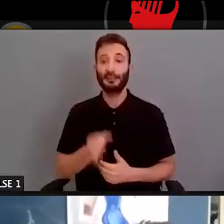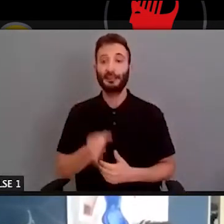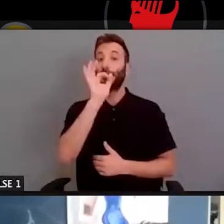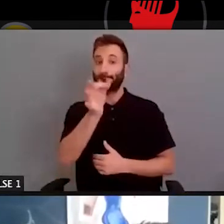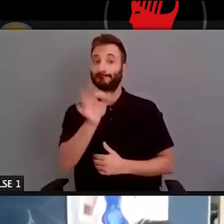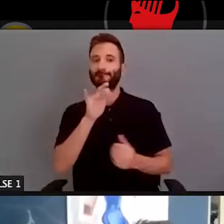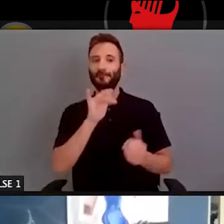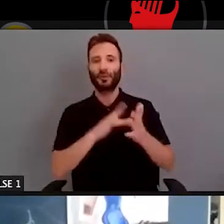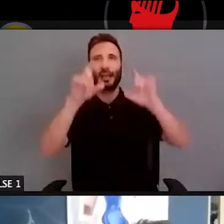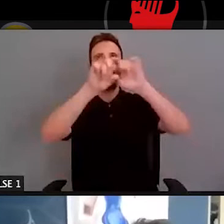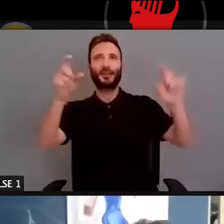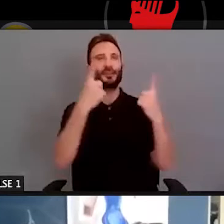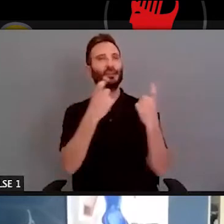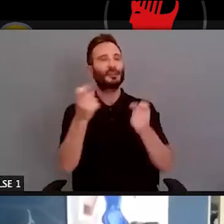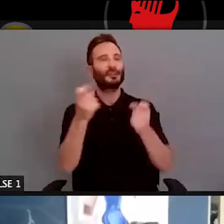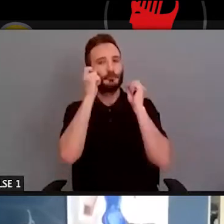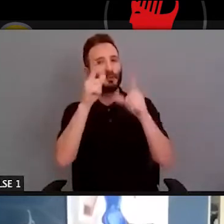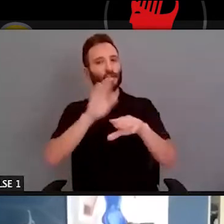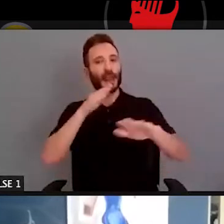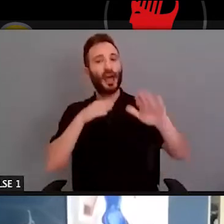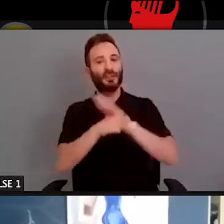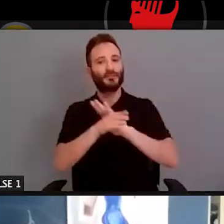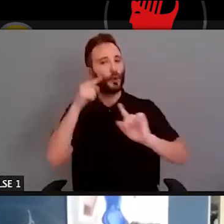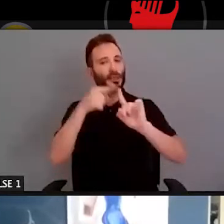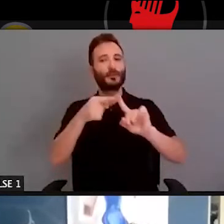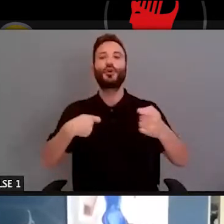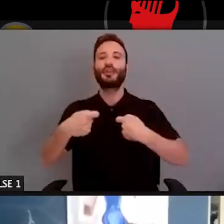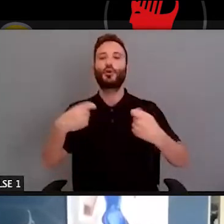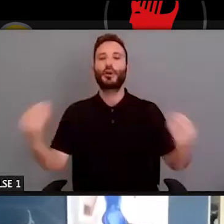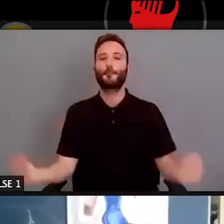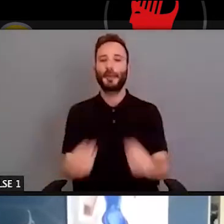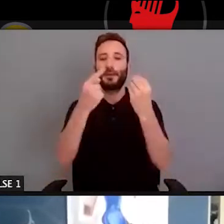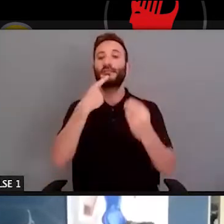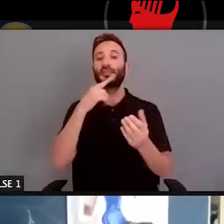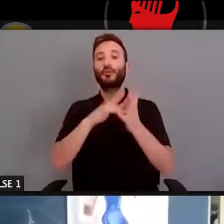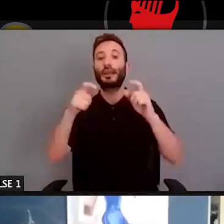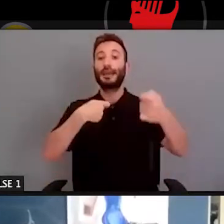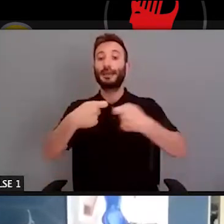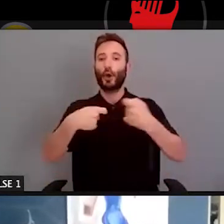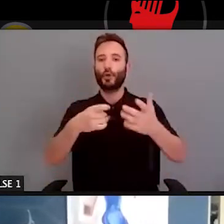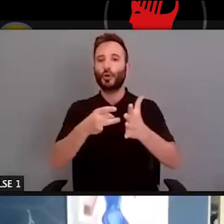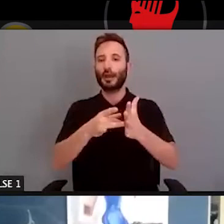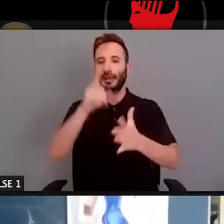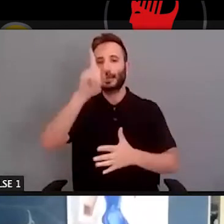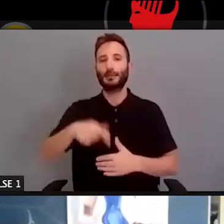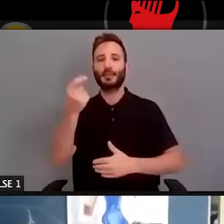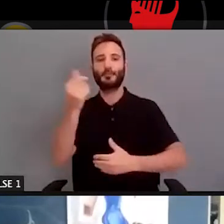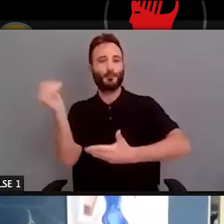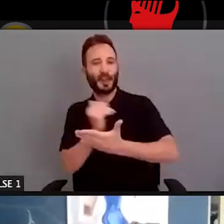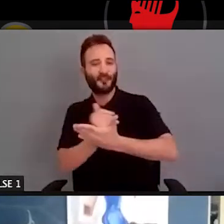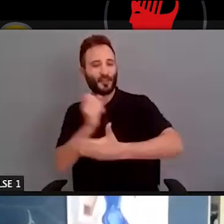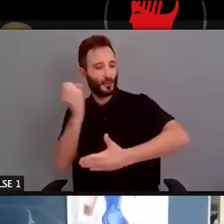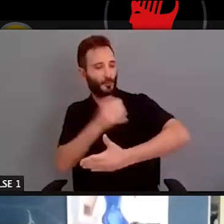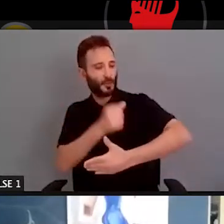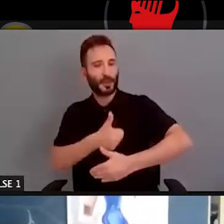potencial que tiene la accesibilidad para mejorar sus negocios. Supone negocios de calidad y obtener más beneficios. Y totalmente de acuerdo contigo en que